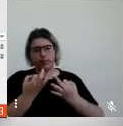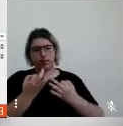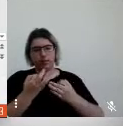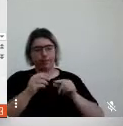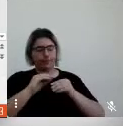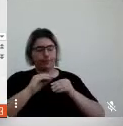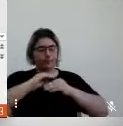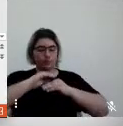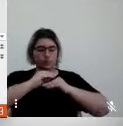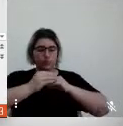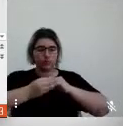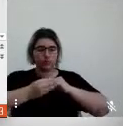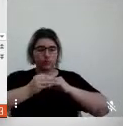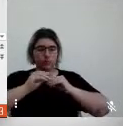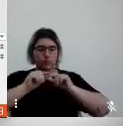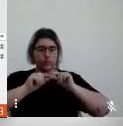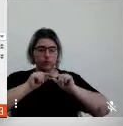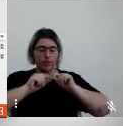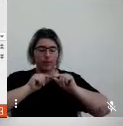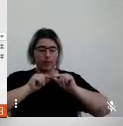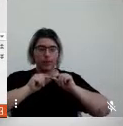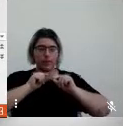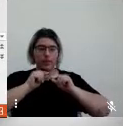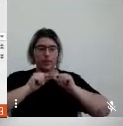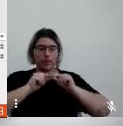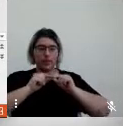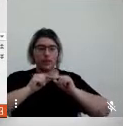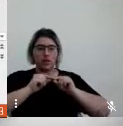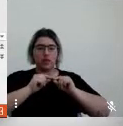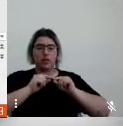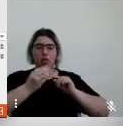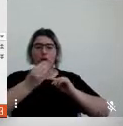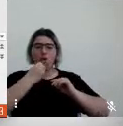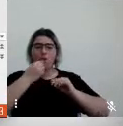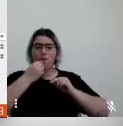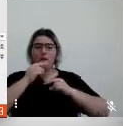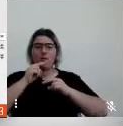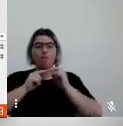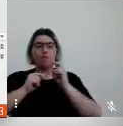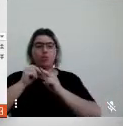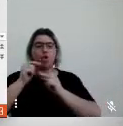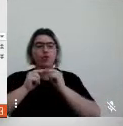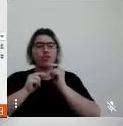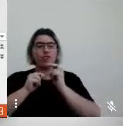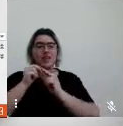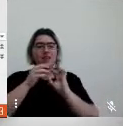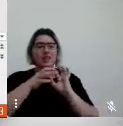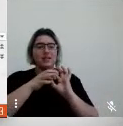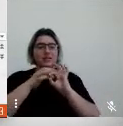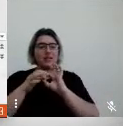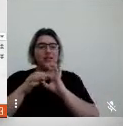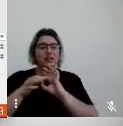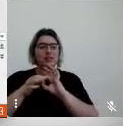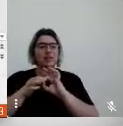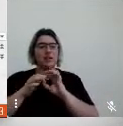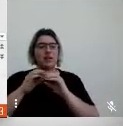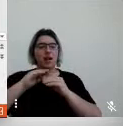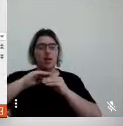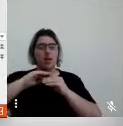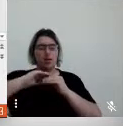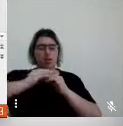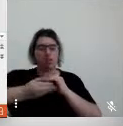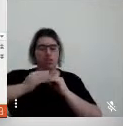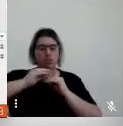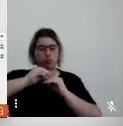a comer, ¿vale? Las proteínas que hay en la capa mucosa, en la